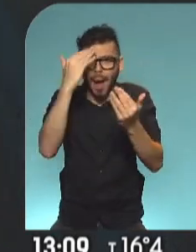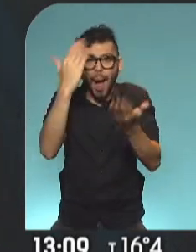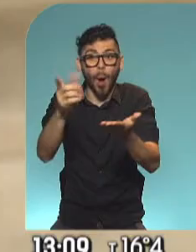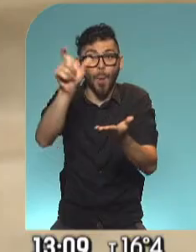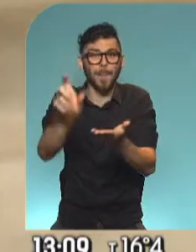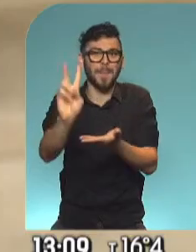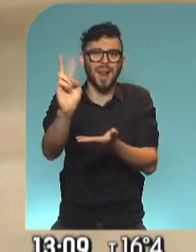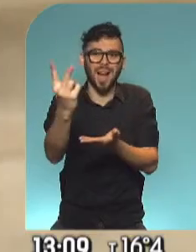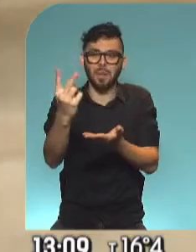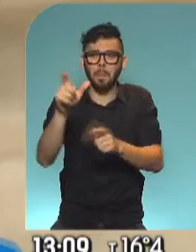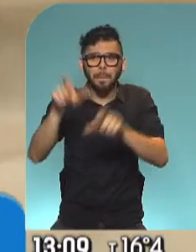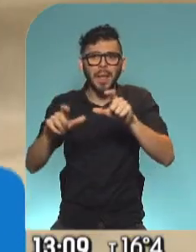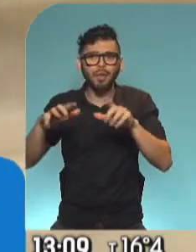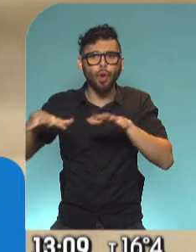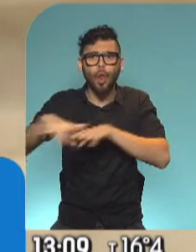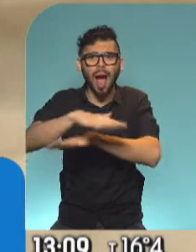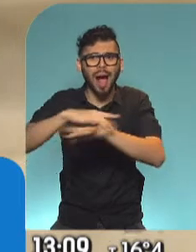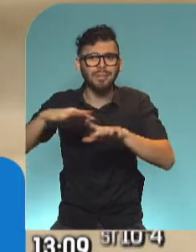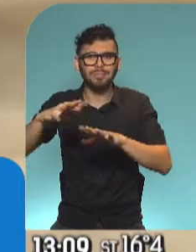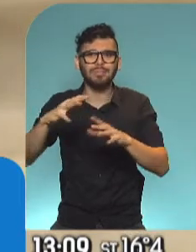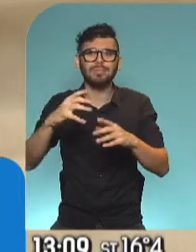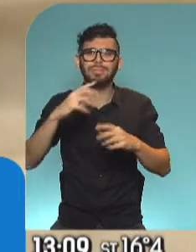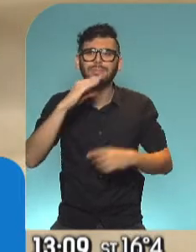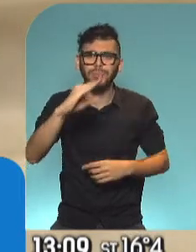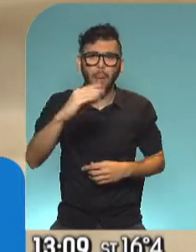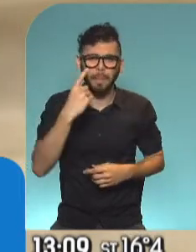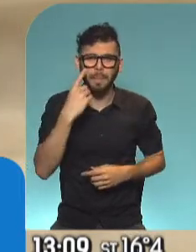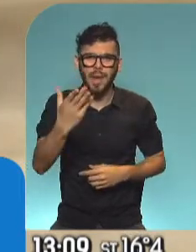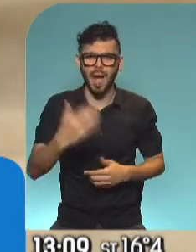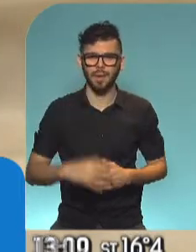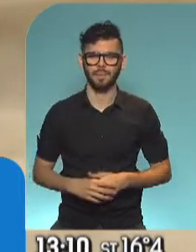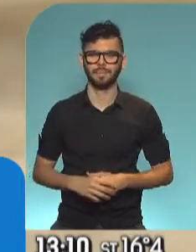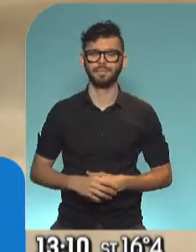y escuchemos lo que pasaba en el momento que se acercaba.